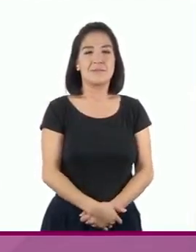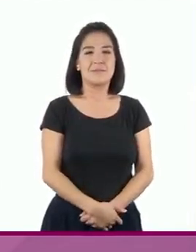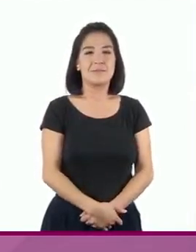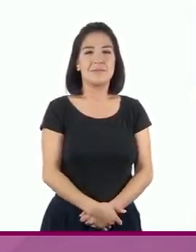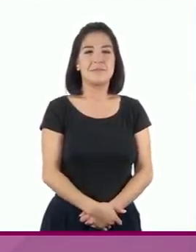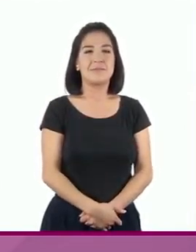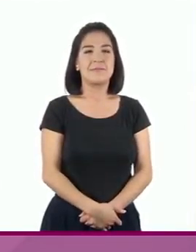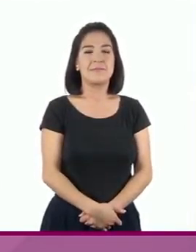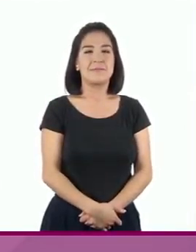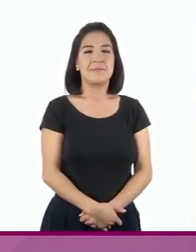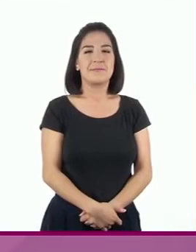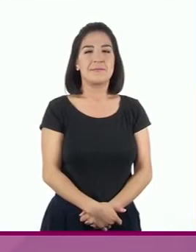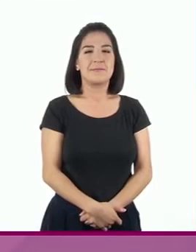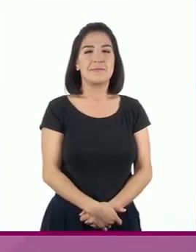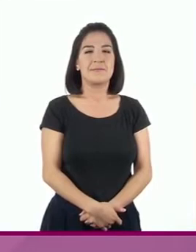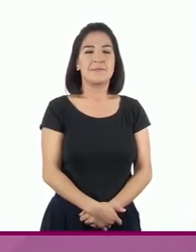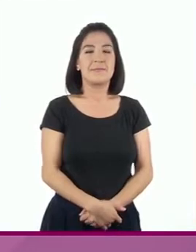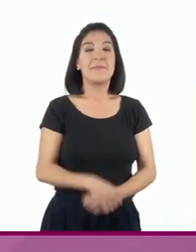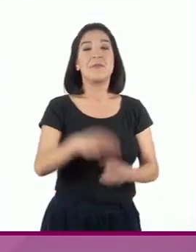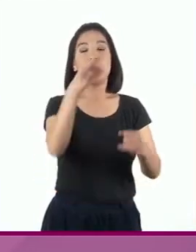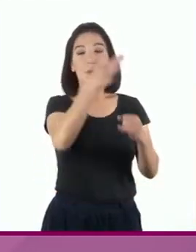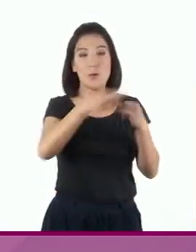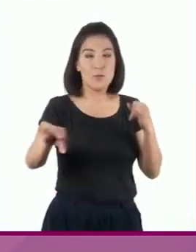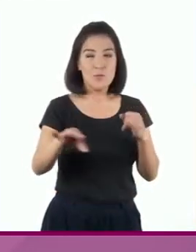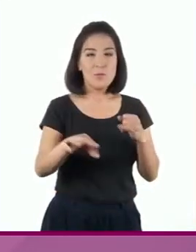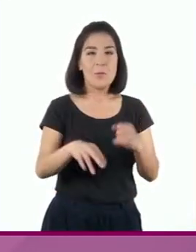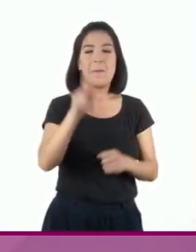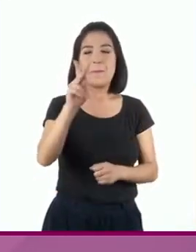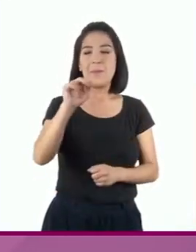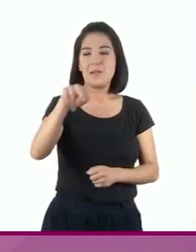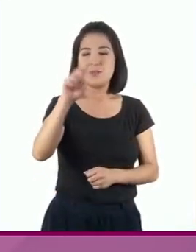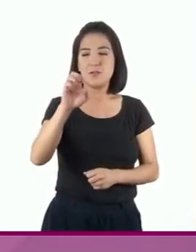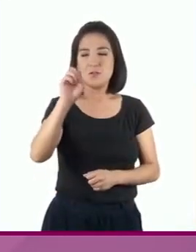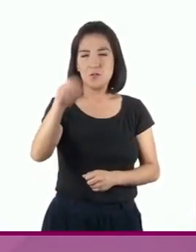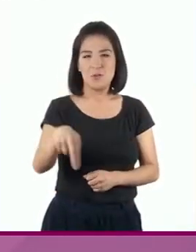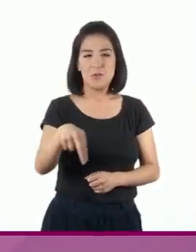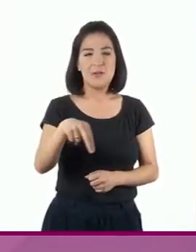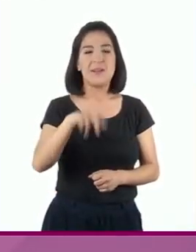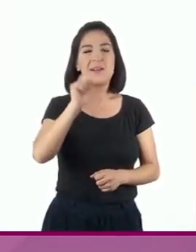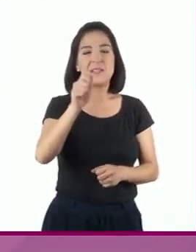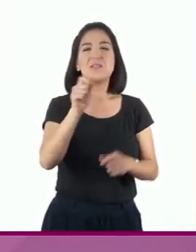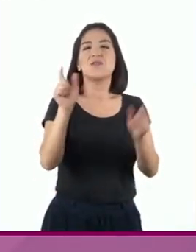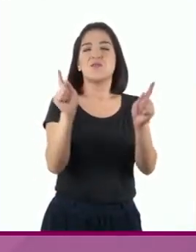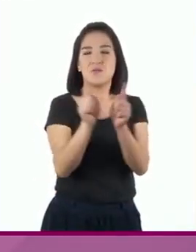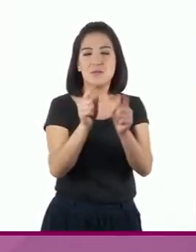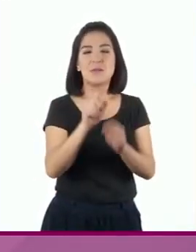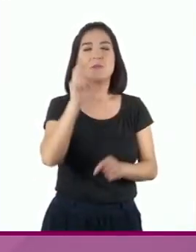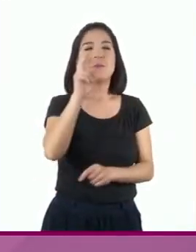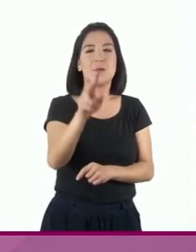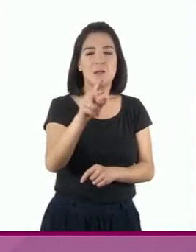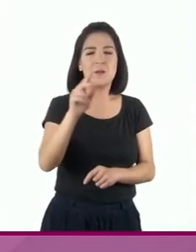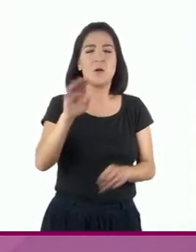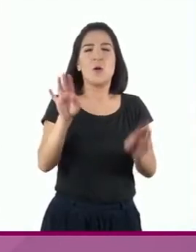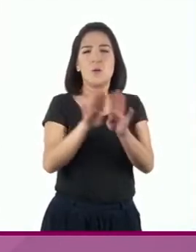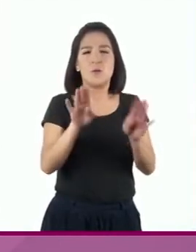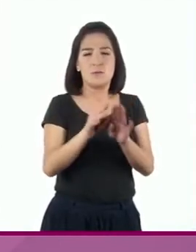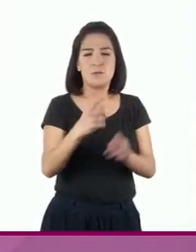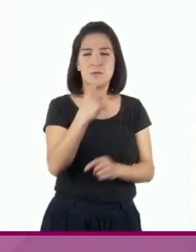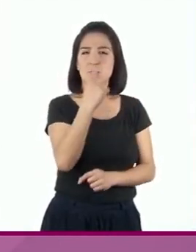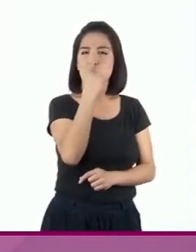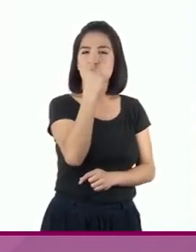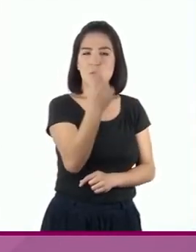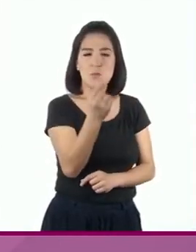En el tercero es el pinzón de cactus común, de la especie Geospiza scandens, con un pico alargado, al que identificaremos con el